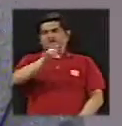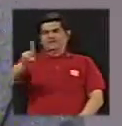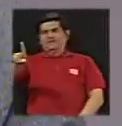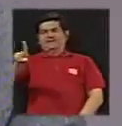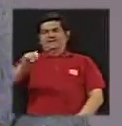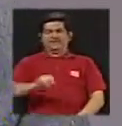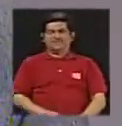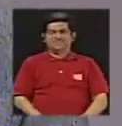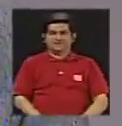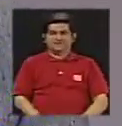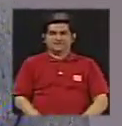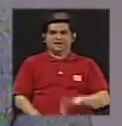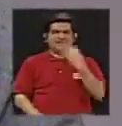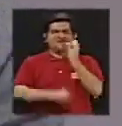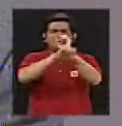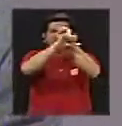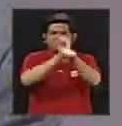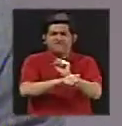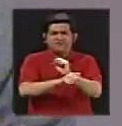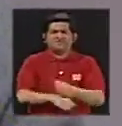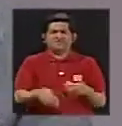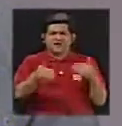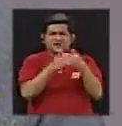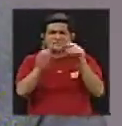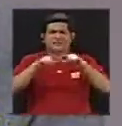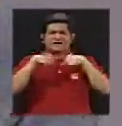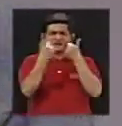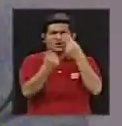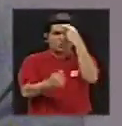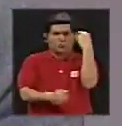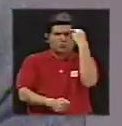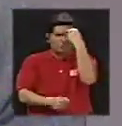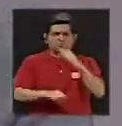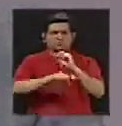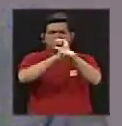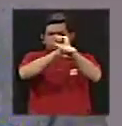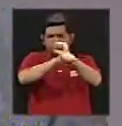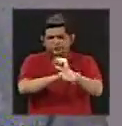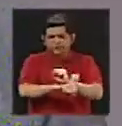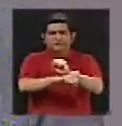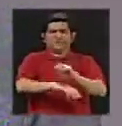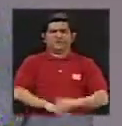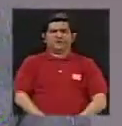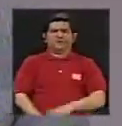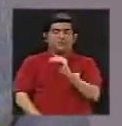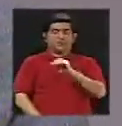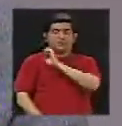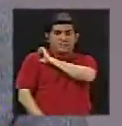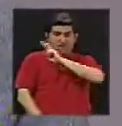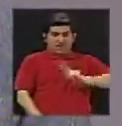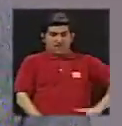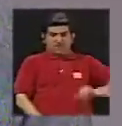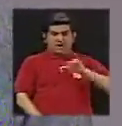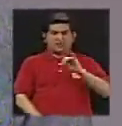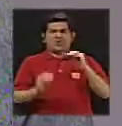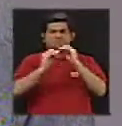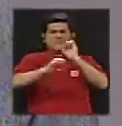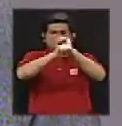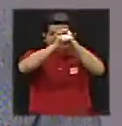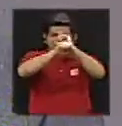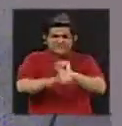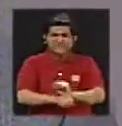extrema derecha conservadora, acercándose a los grupos católicos más conservadores y evangélicos también más